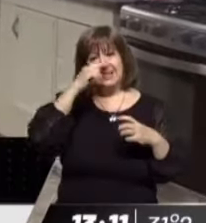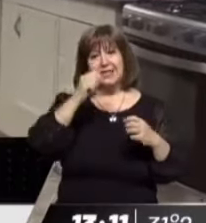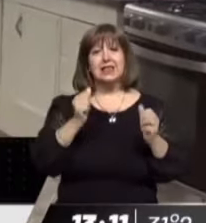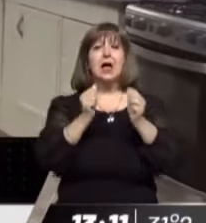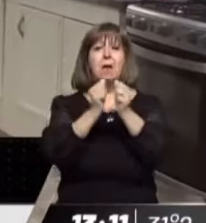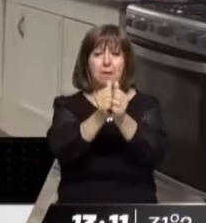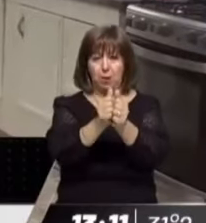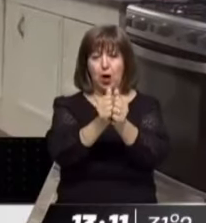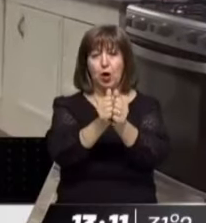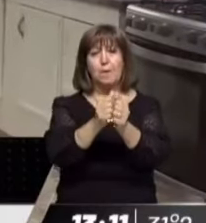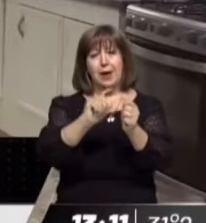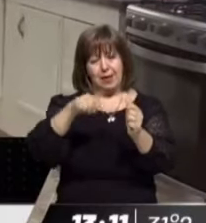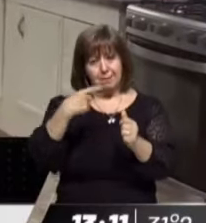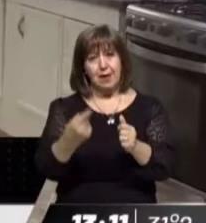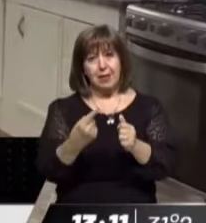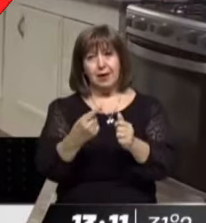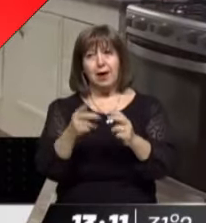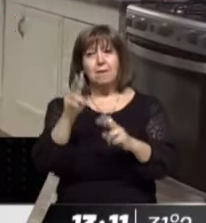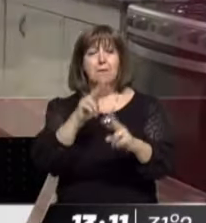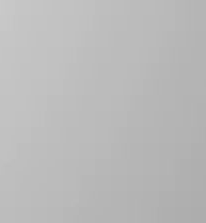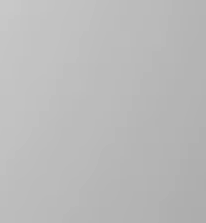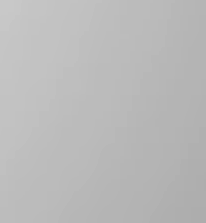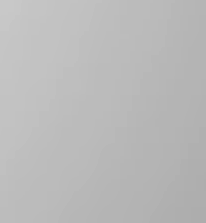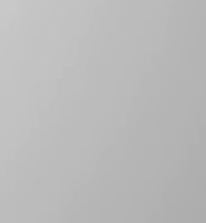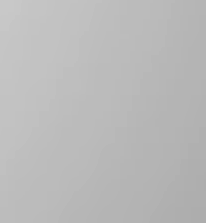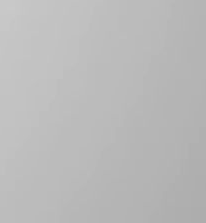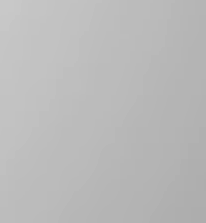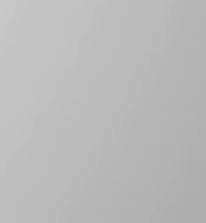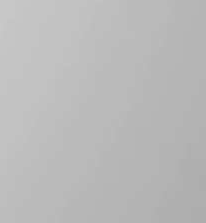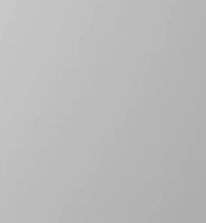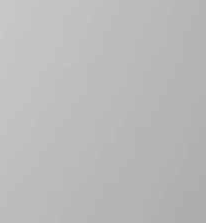juntos para ver si podemos encontrar este conductor Gracias